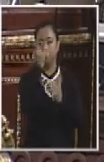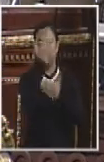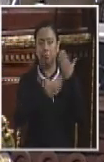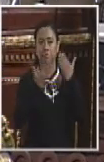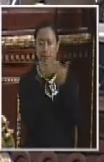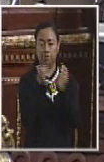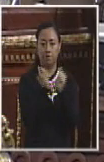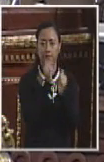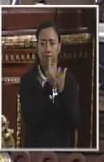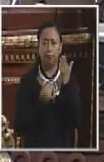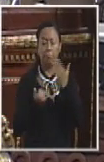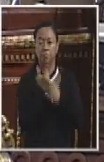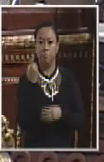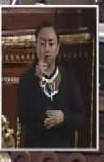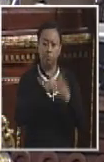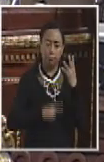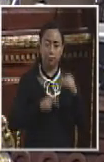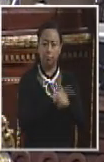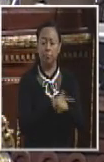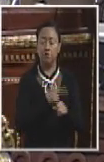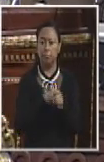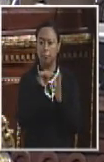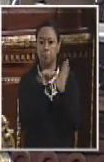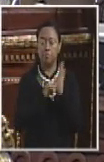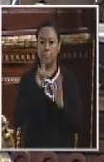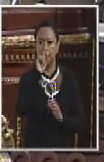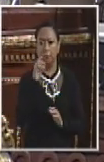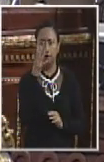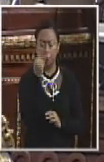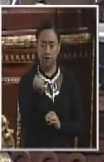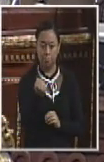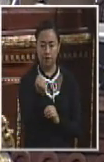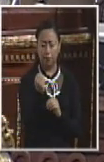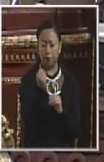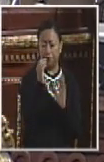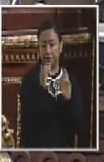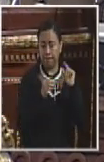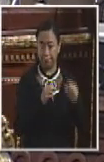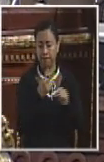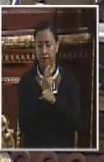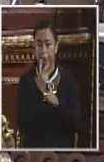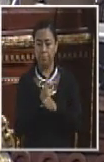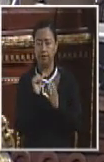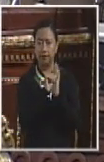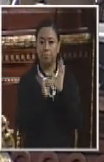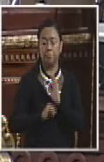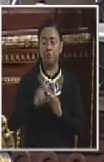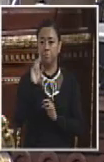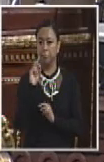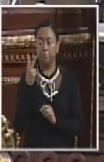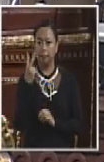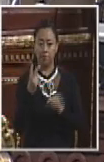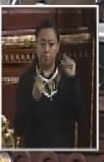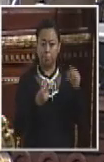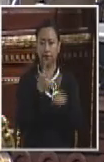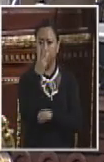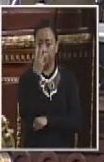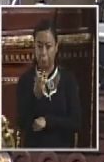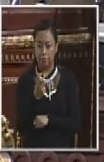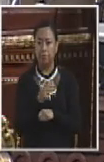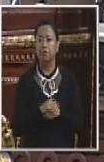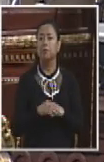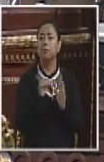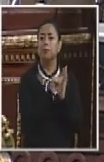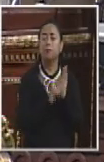iniciativa con proyecto de decreto que reforme el artículo 29, fracción segunda, artículo 32, fracción tercera y artículo